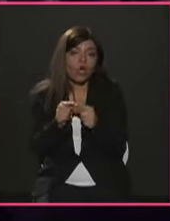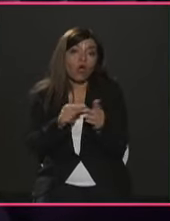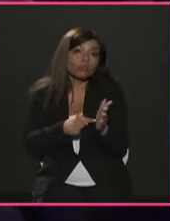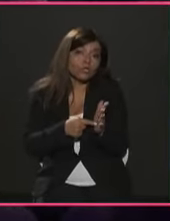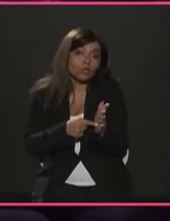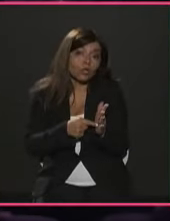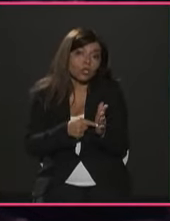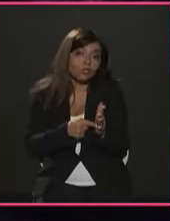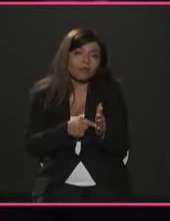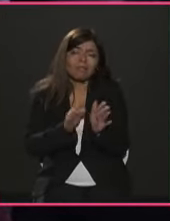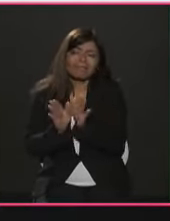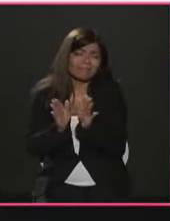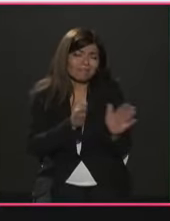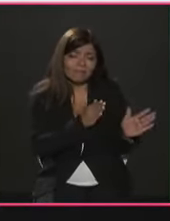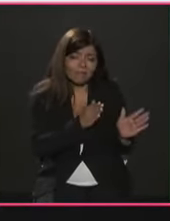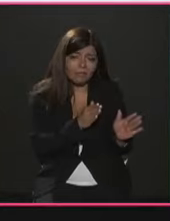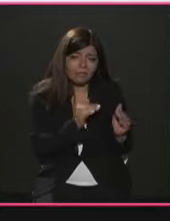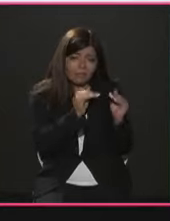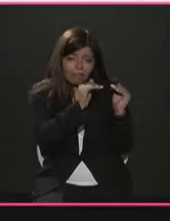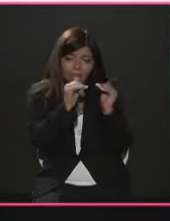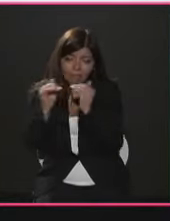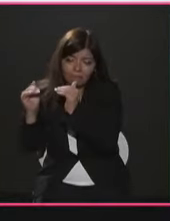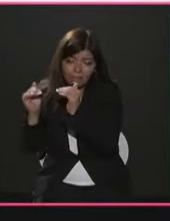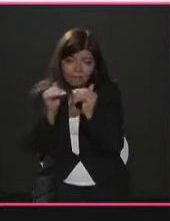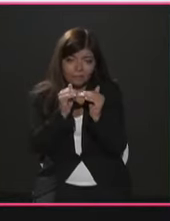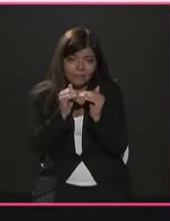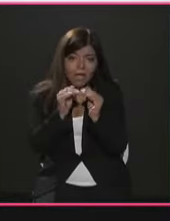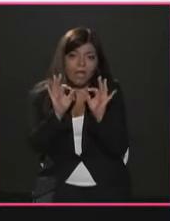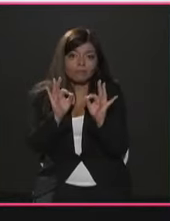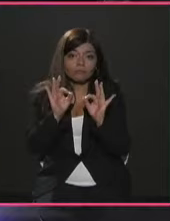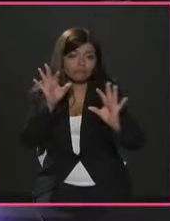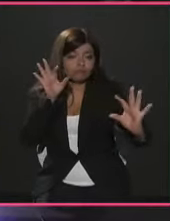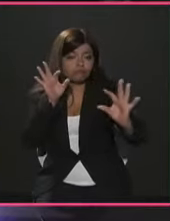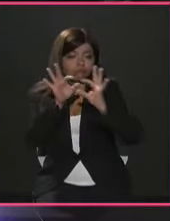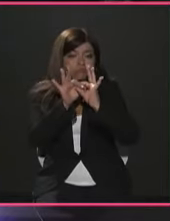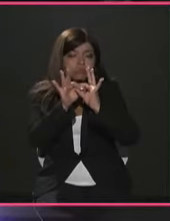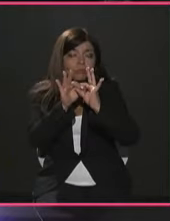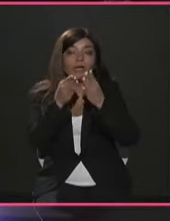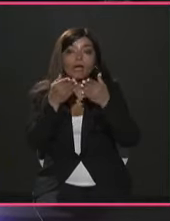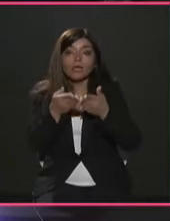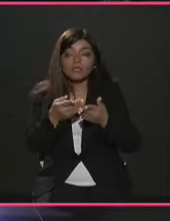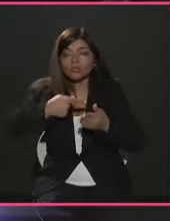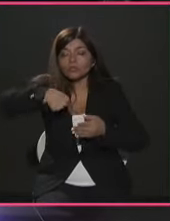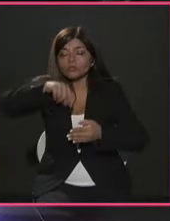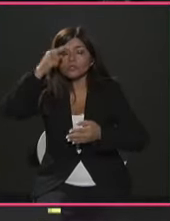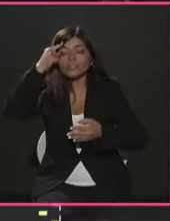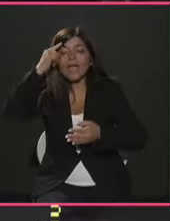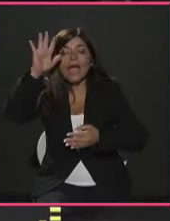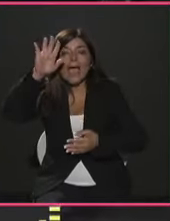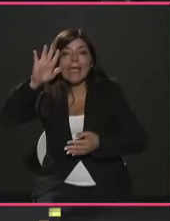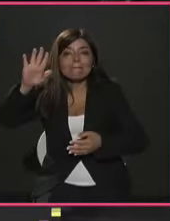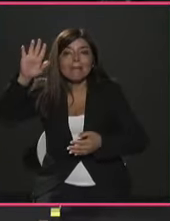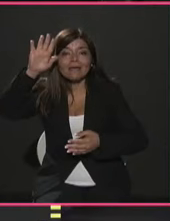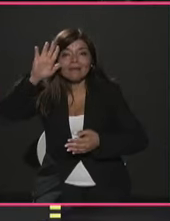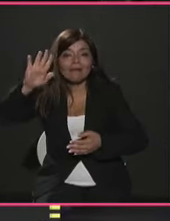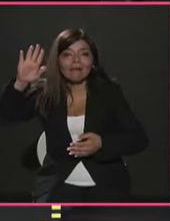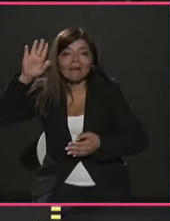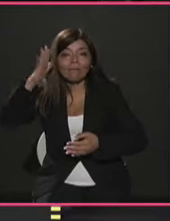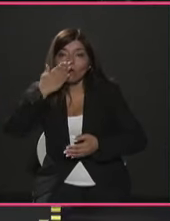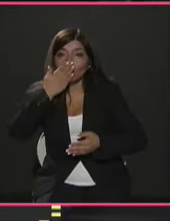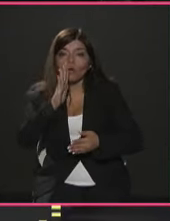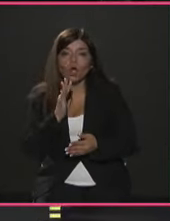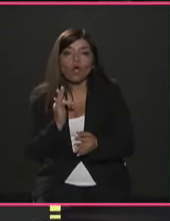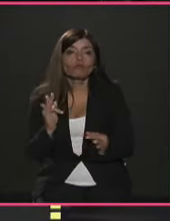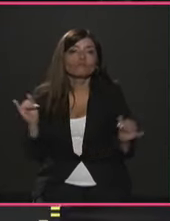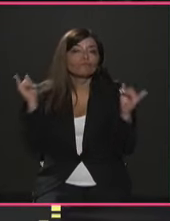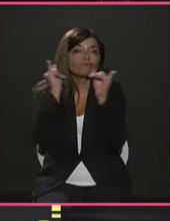tecnológicos que pueda tener el bucle sería la forma en la cual nosotros imaginaríamos en teoría la mejor forma